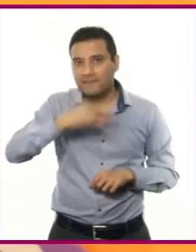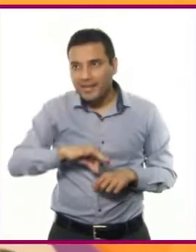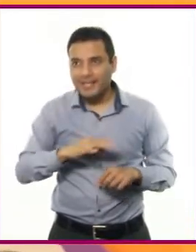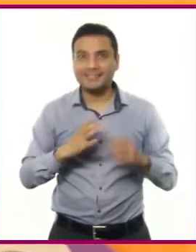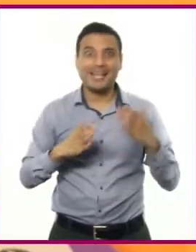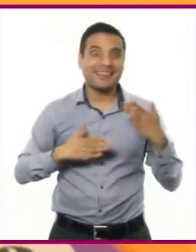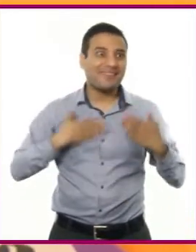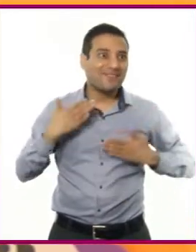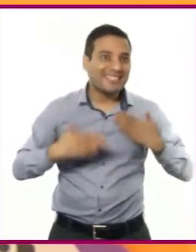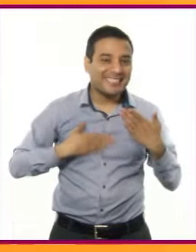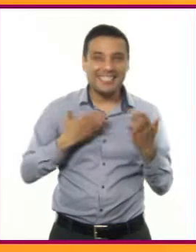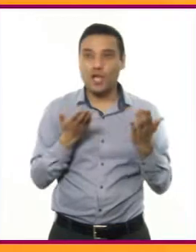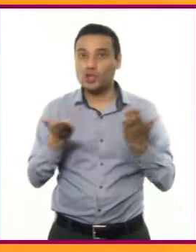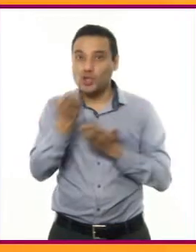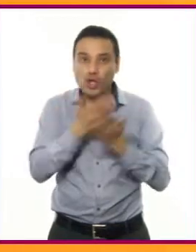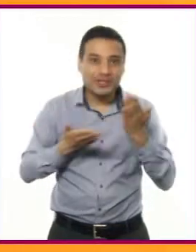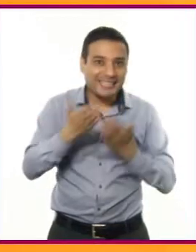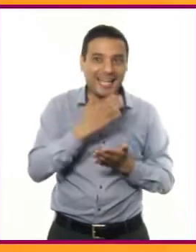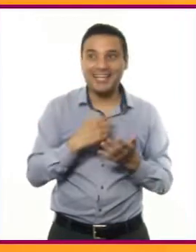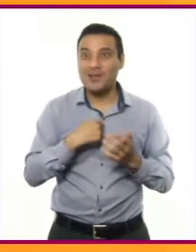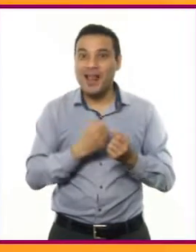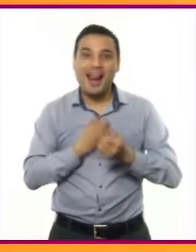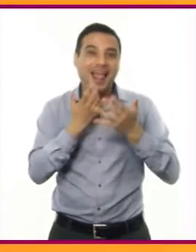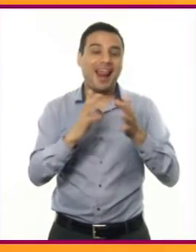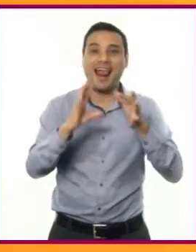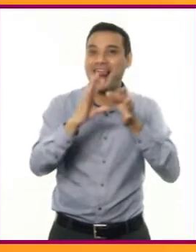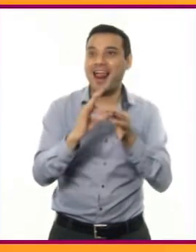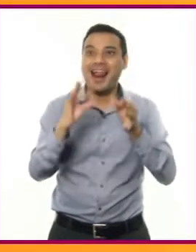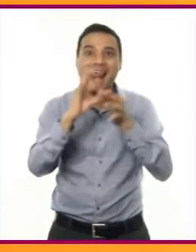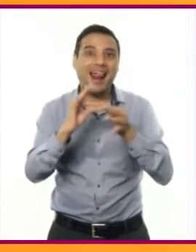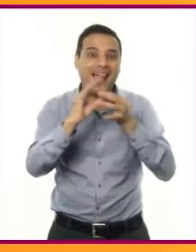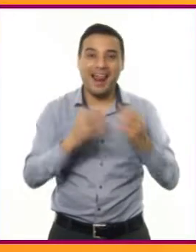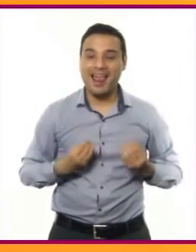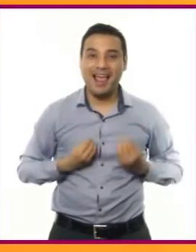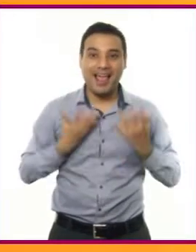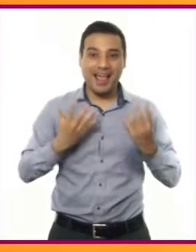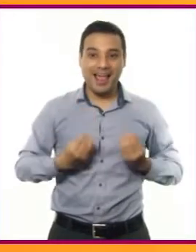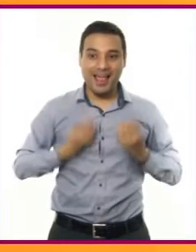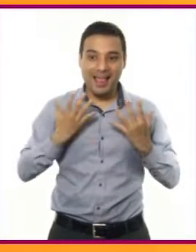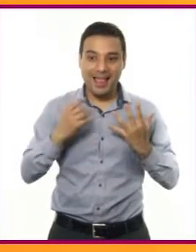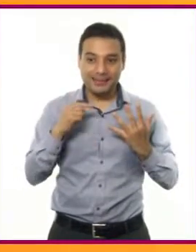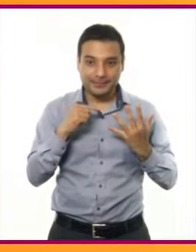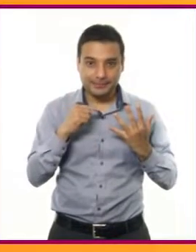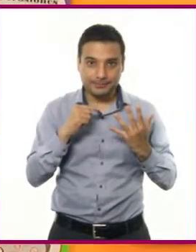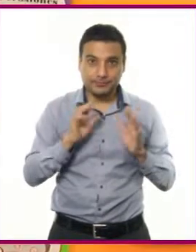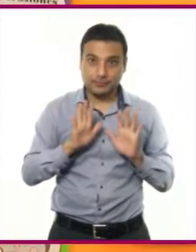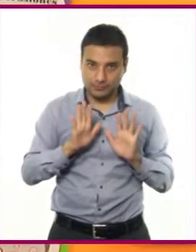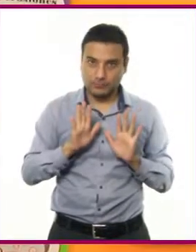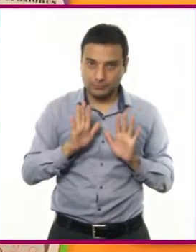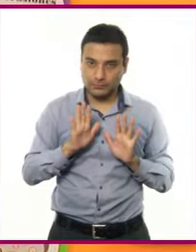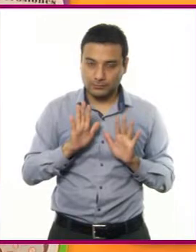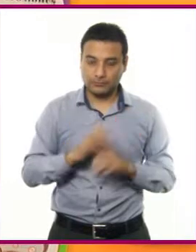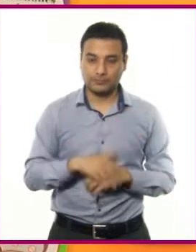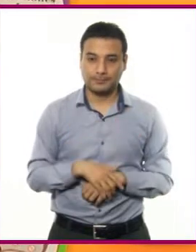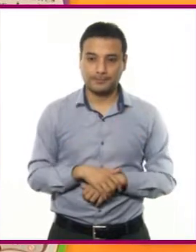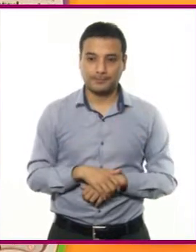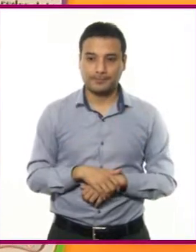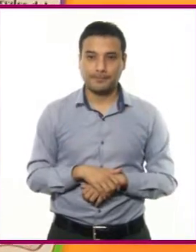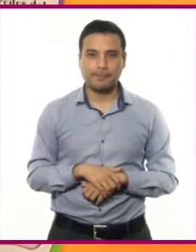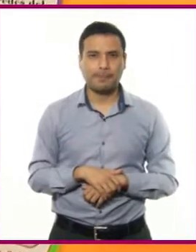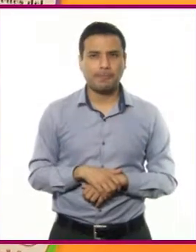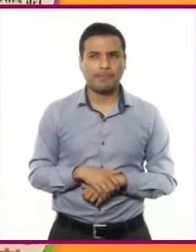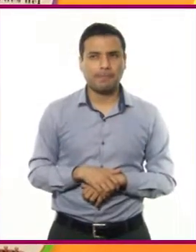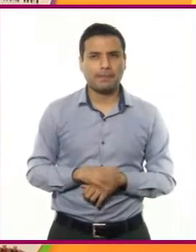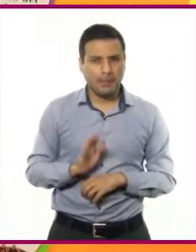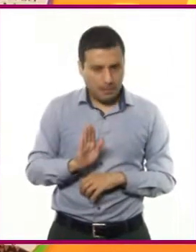socializar, expresarse y ser aceptado en su grupo social. Efectivamente, y pareciera